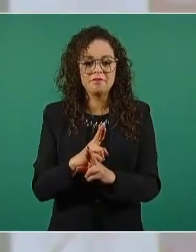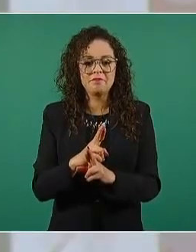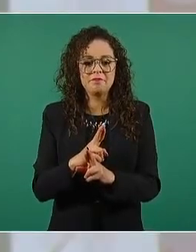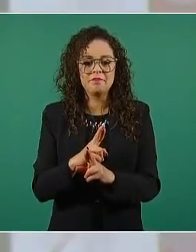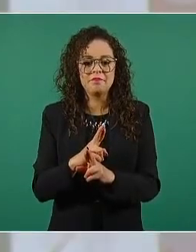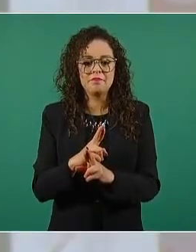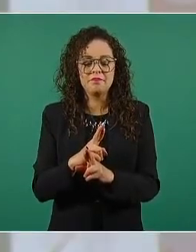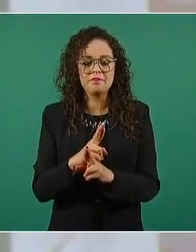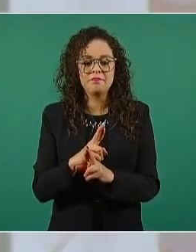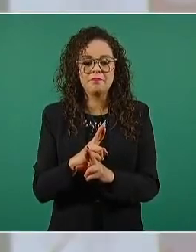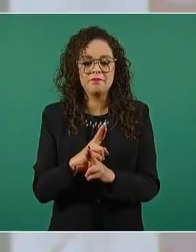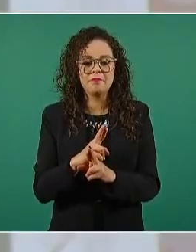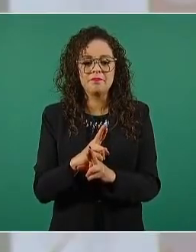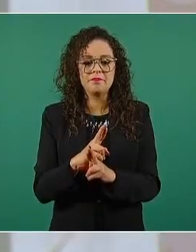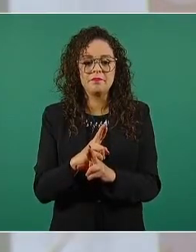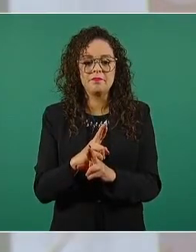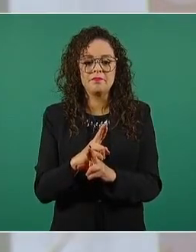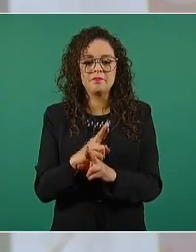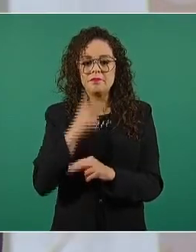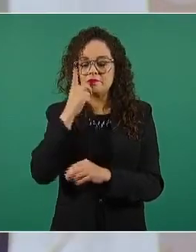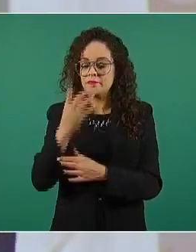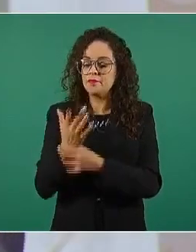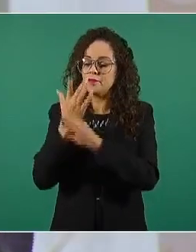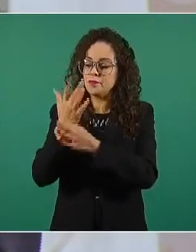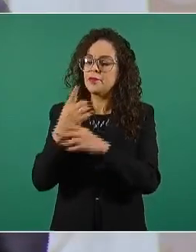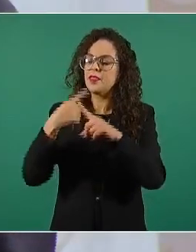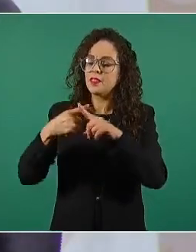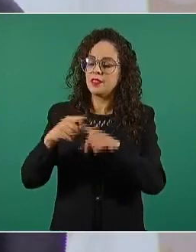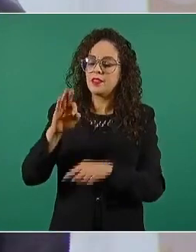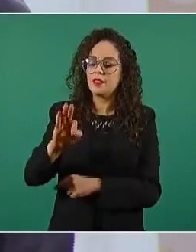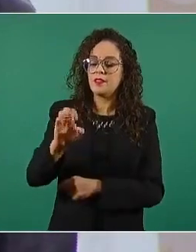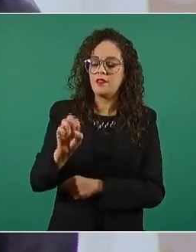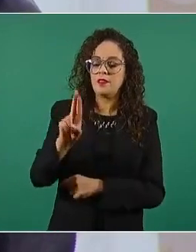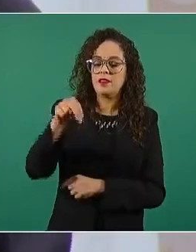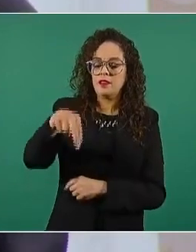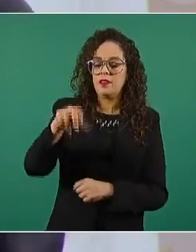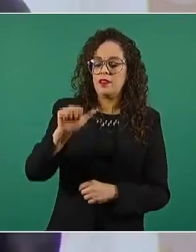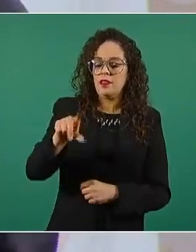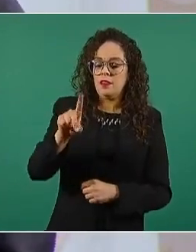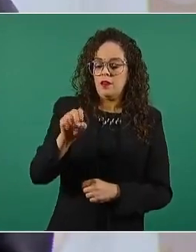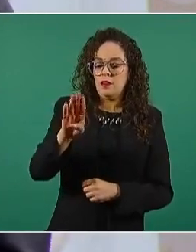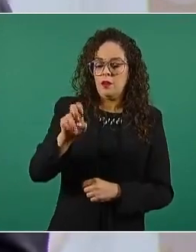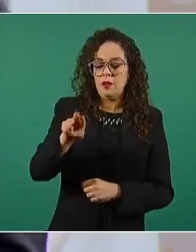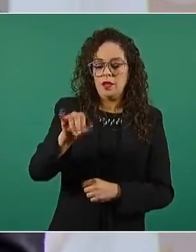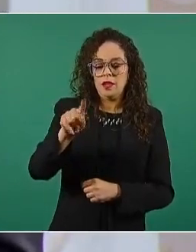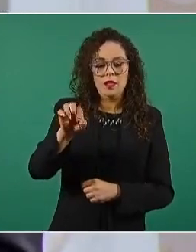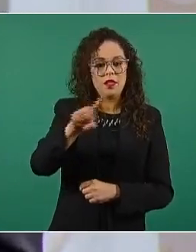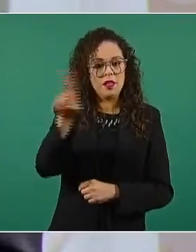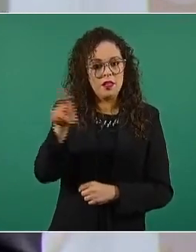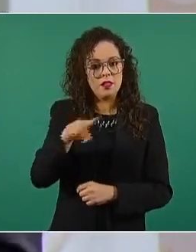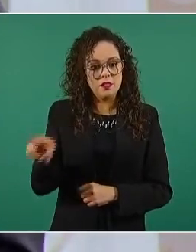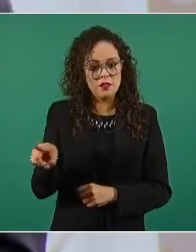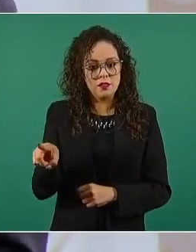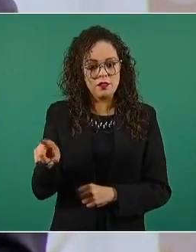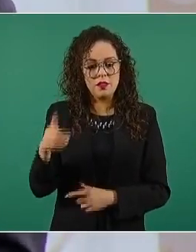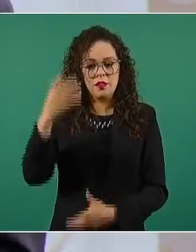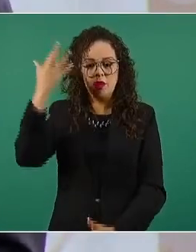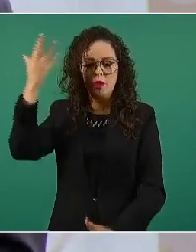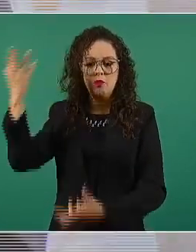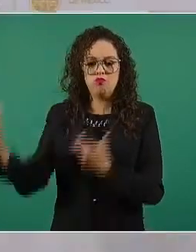como sostenía Fernando Benítez, que entre las llamas que